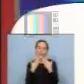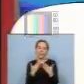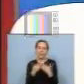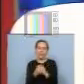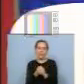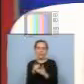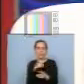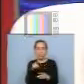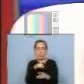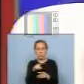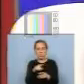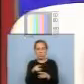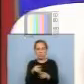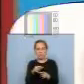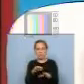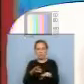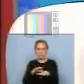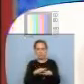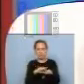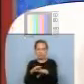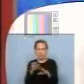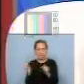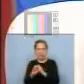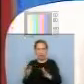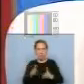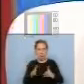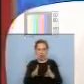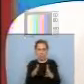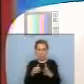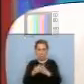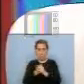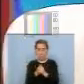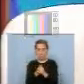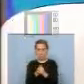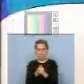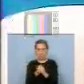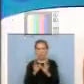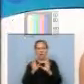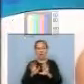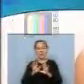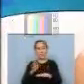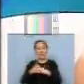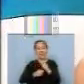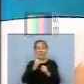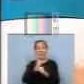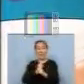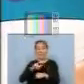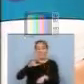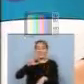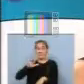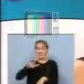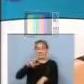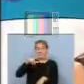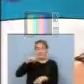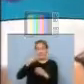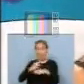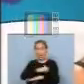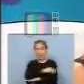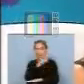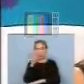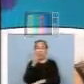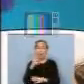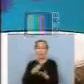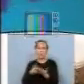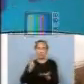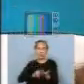llaman. A vos. Muy mal. Vamos. Hay que esperar hasta las 3 de la mañana para volver a ver este beso por la repetición. Ah, no. Gracias. No.